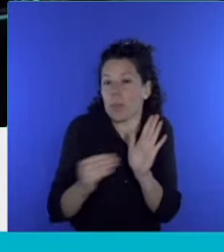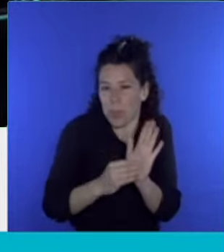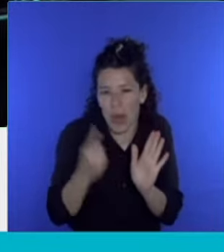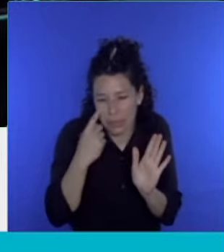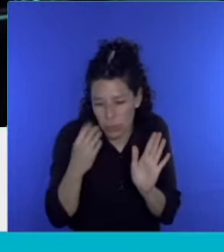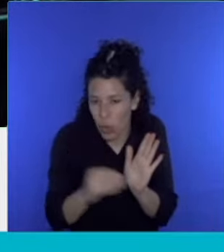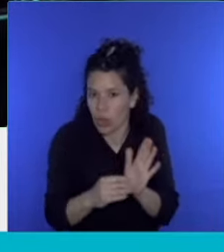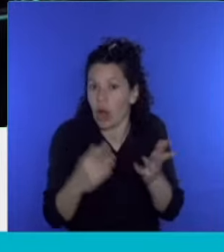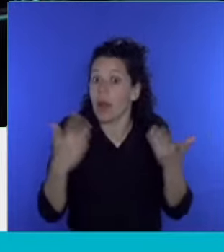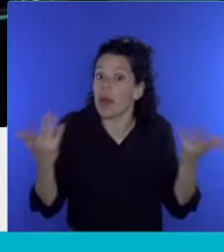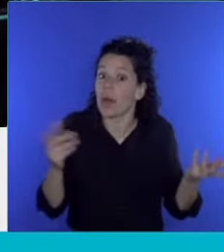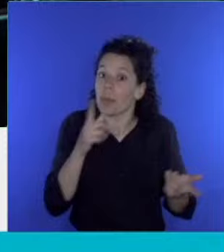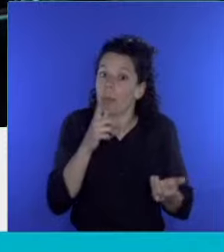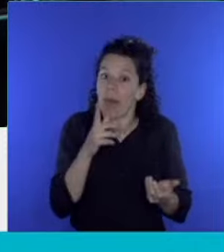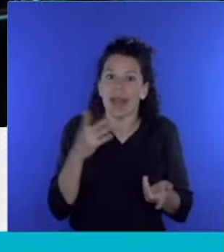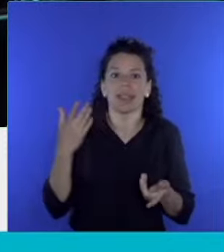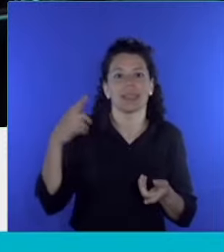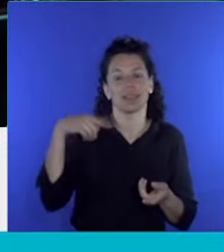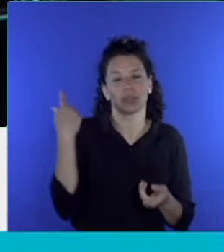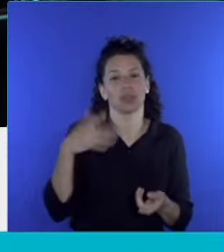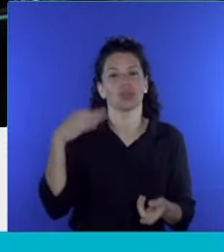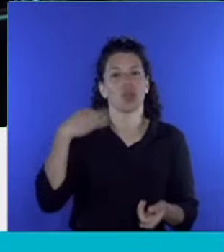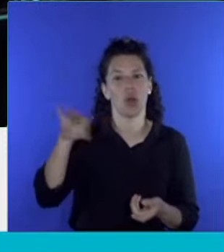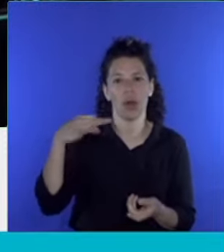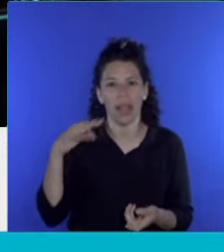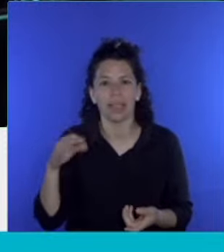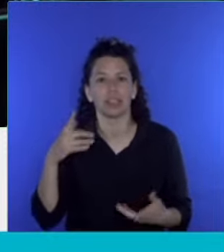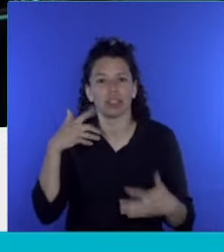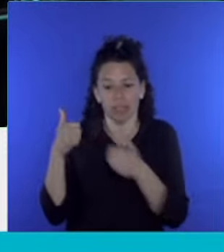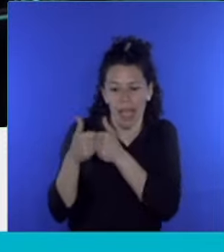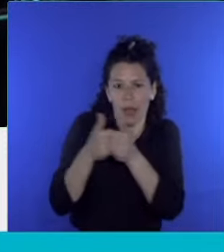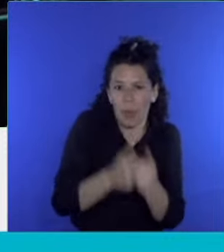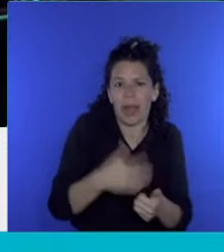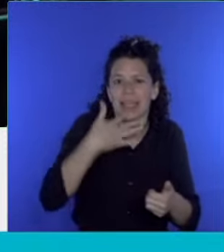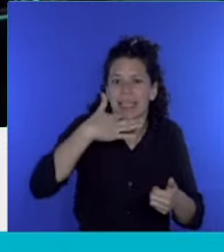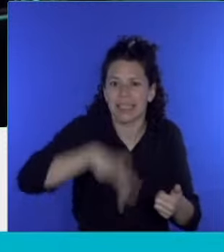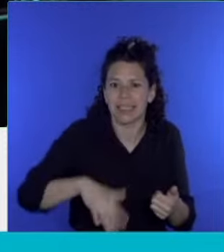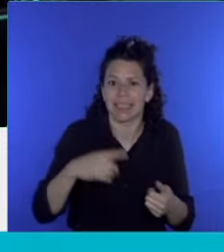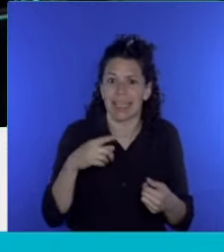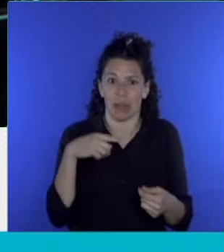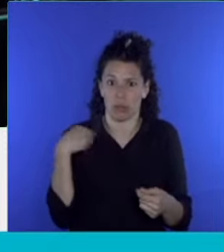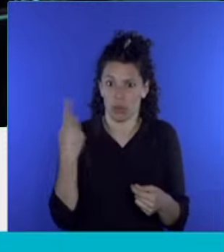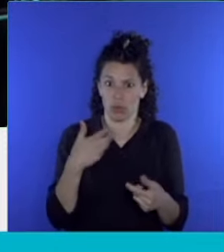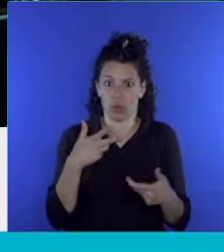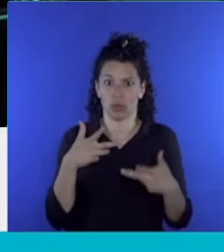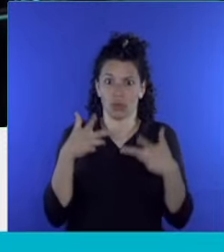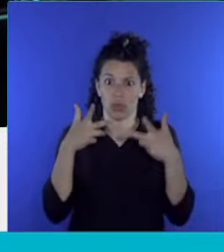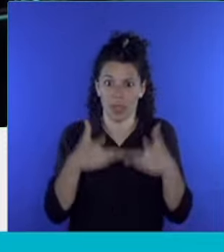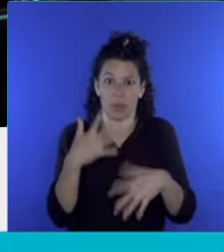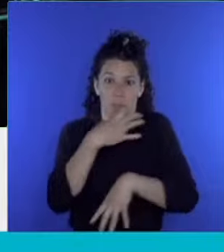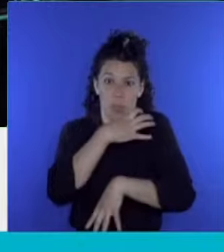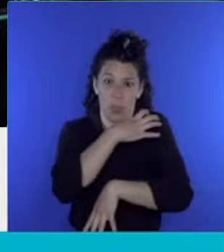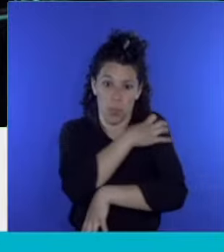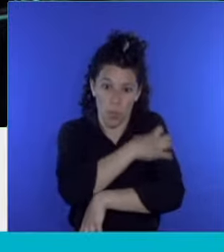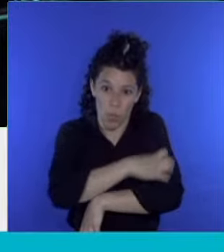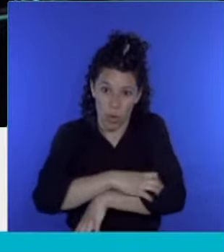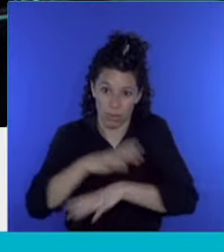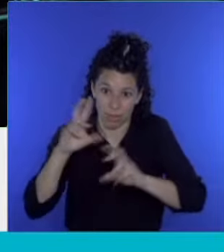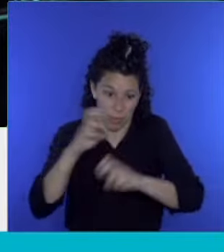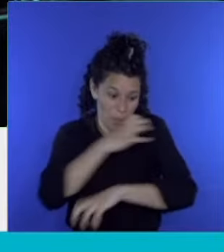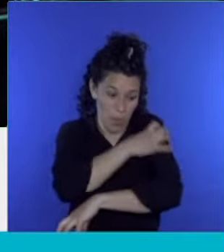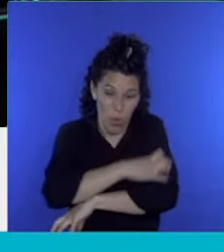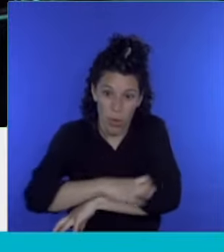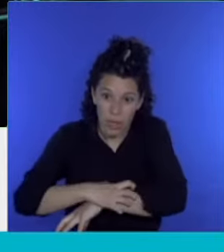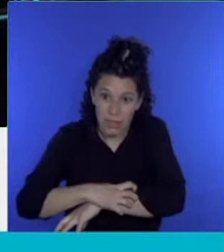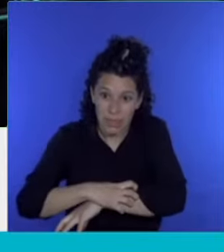tenemos la obligación de acompañar y de entender de una vez por todas que cuando hablamos de pobreza También